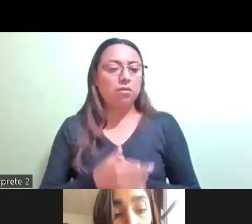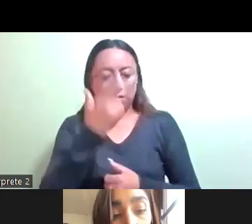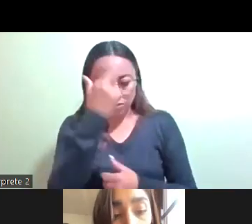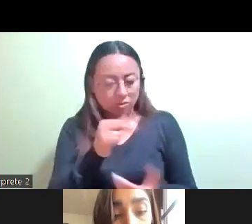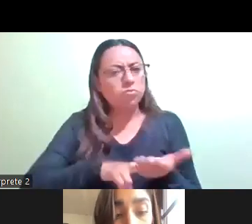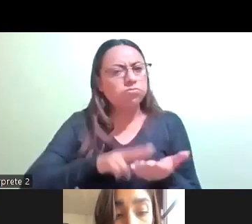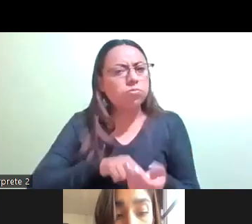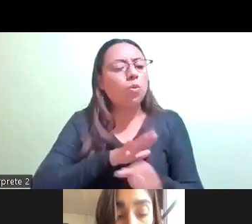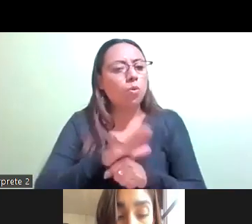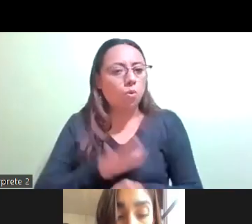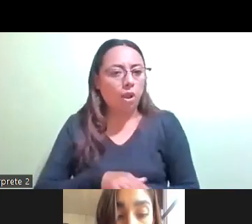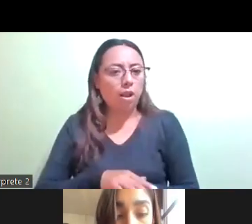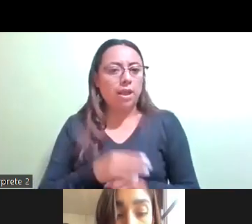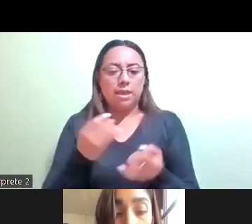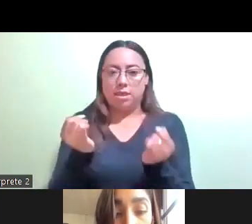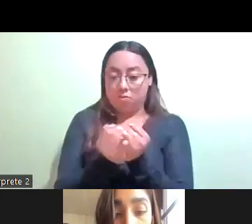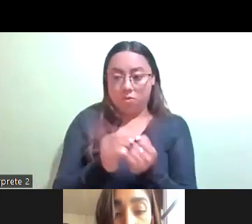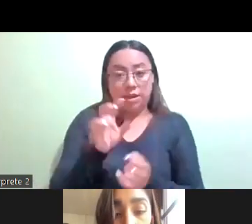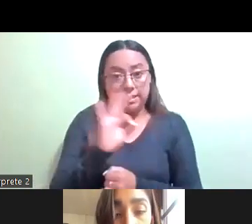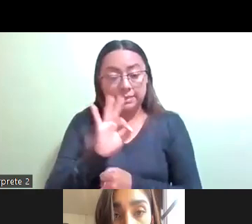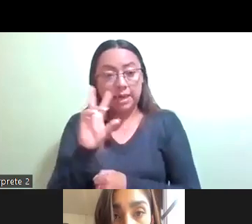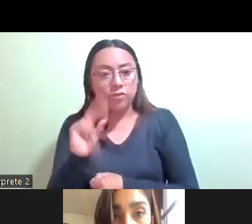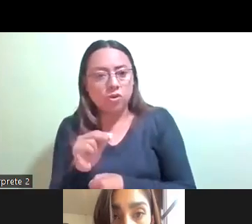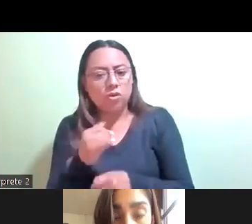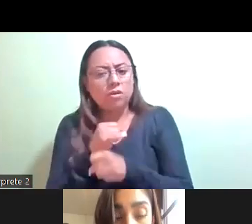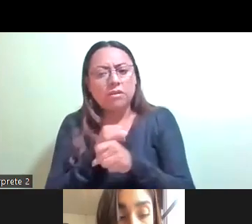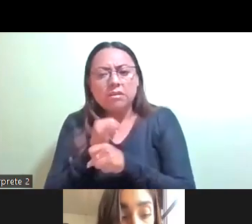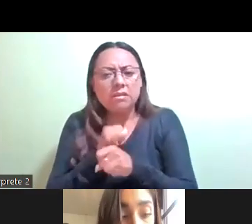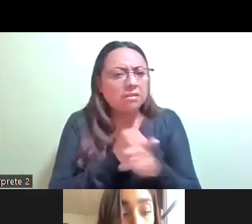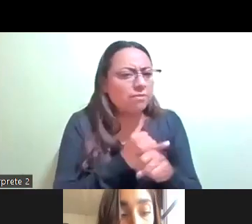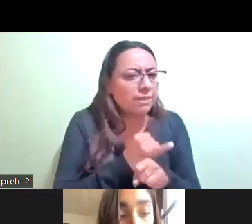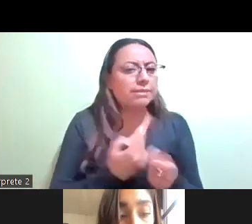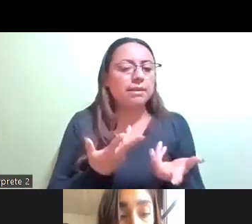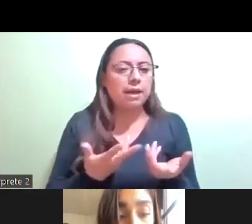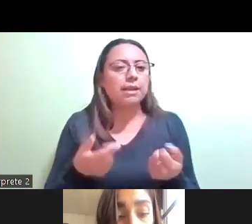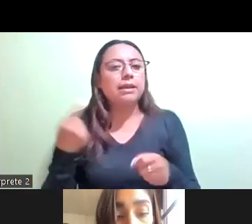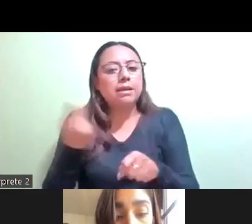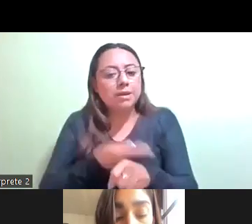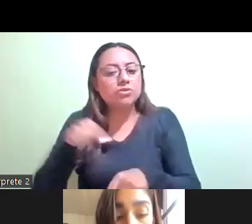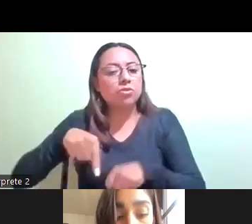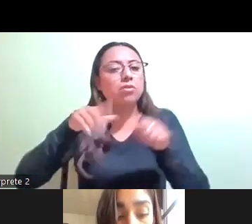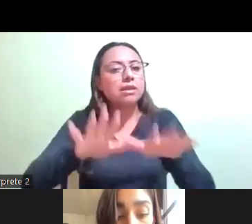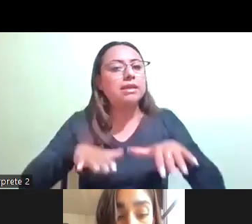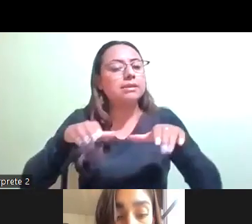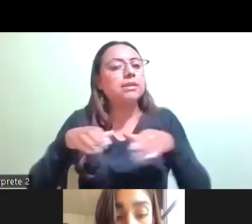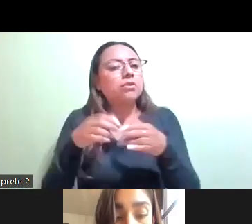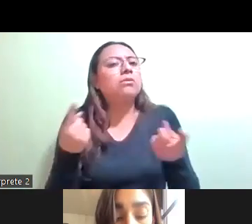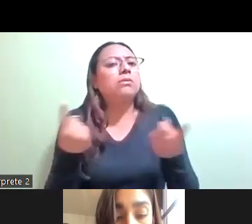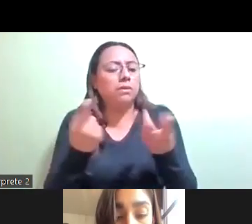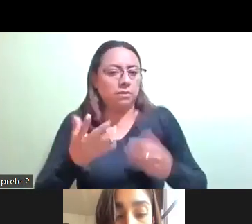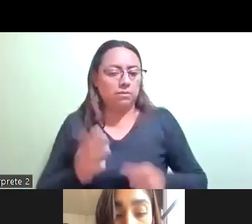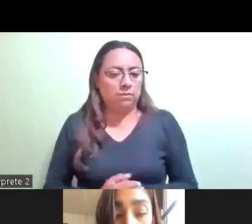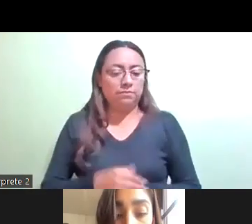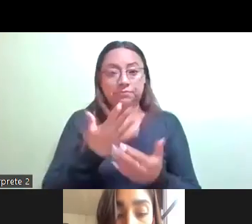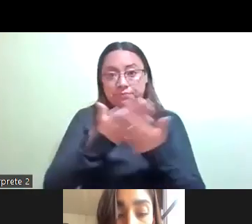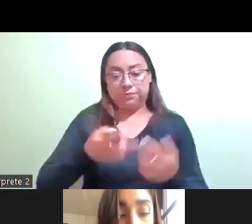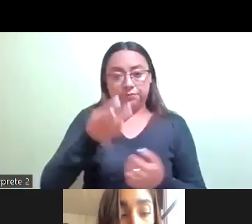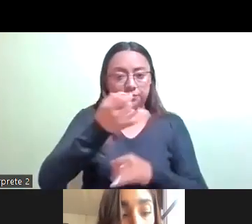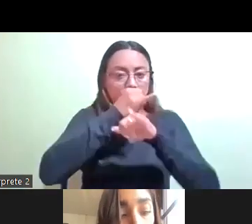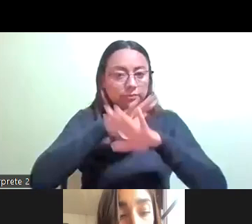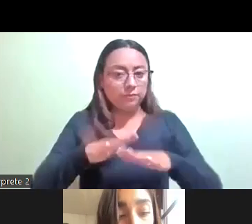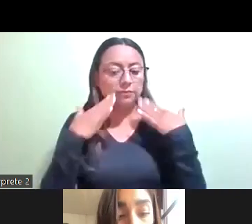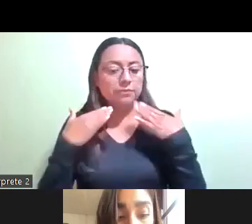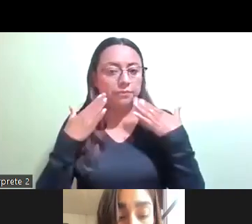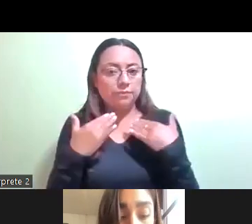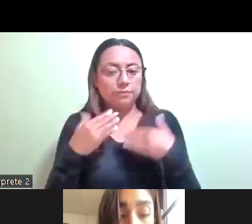alguna investigación o sanción por desacato o qué hizo este Congreso al respecto. En caso de no localizar la información solicitada, deberá de llevar a